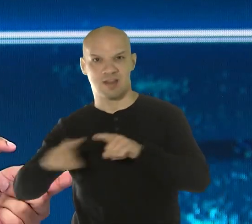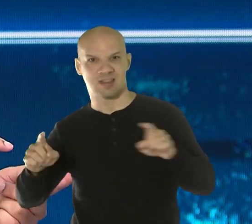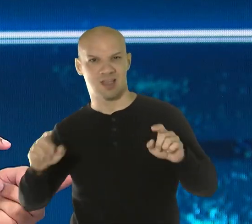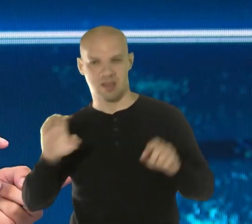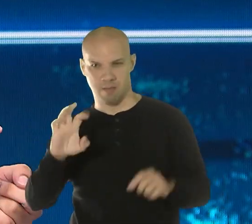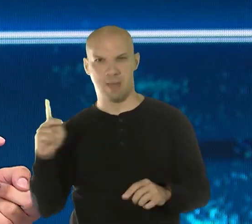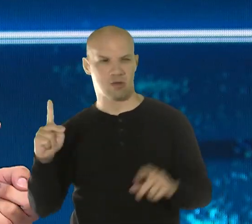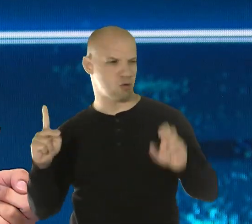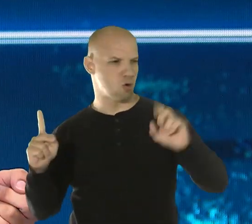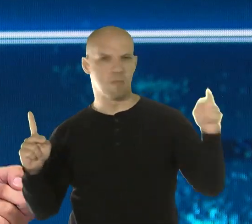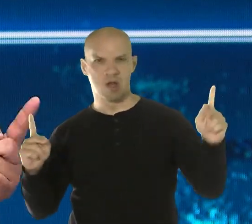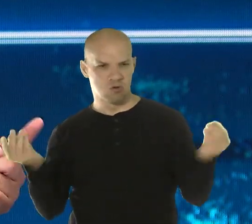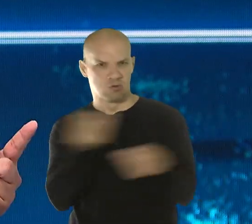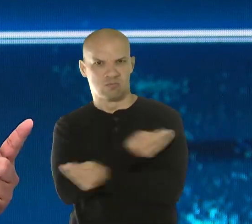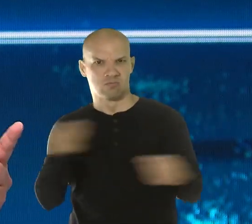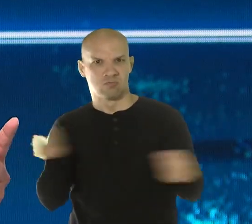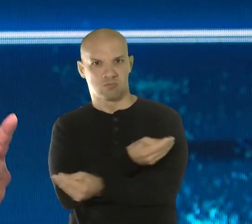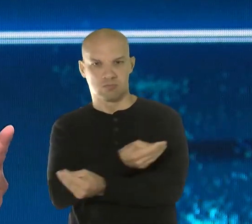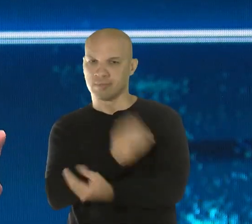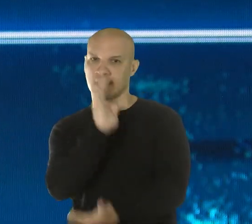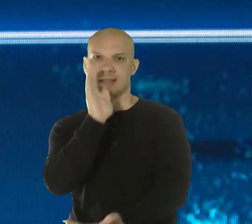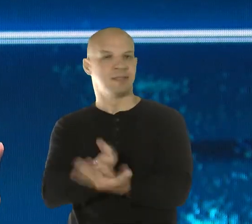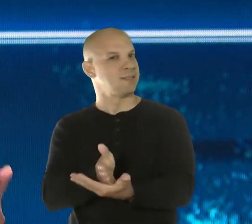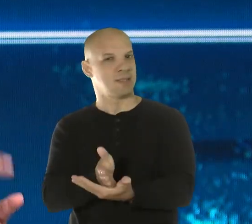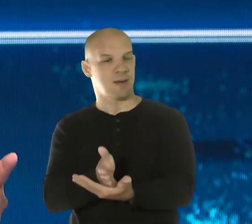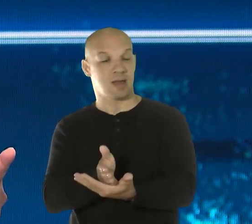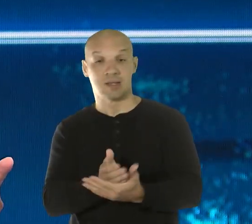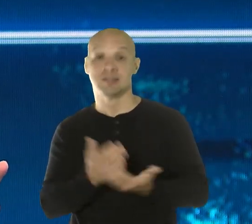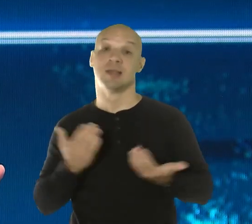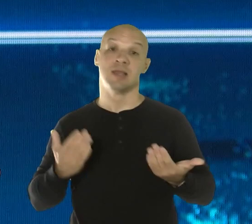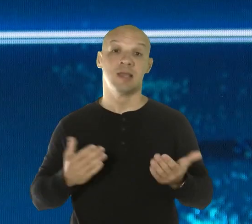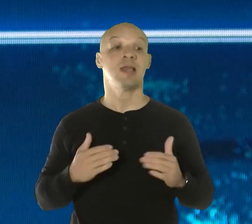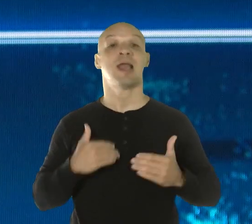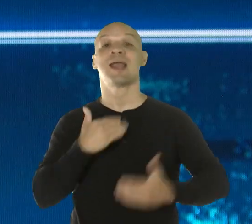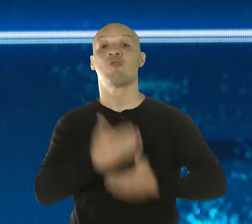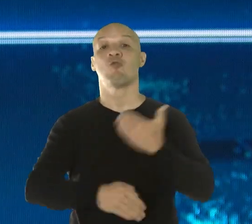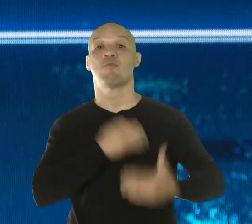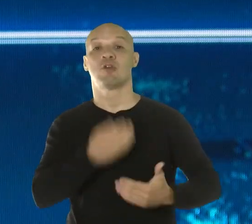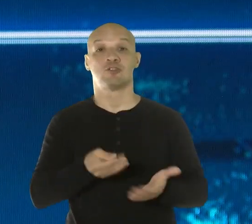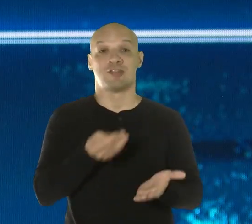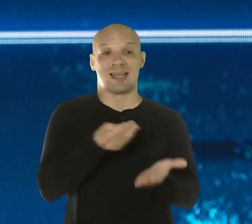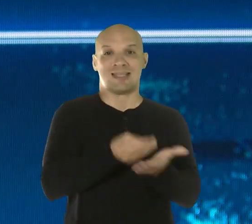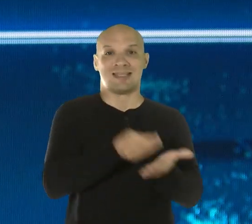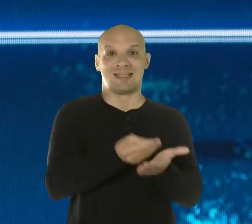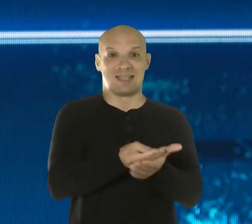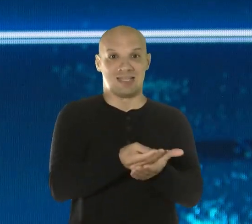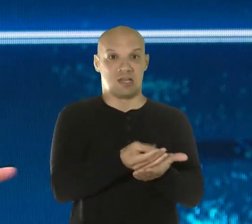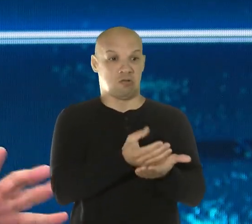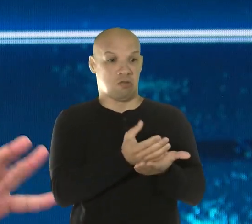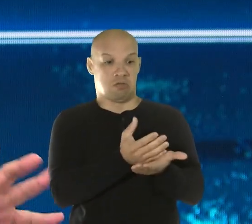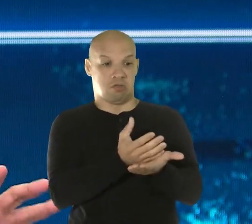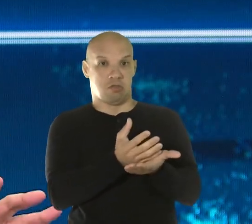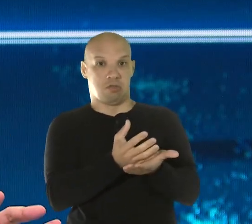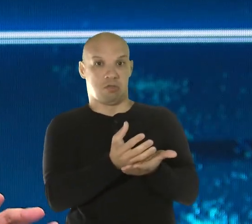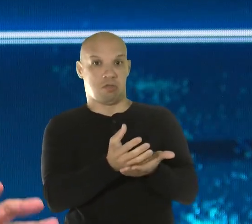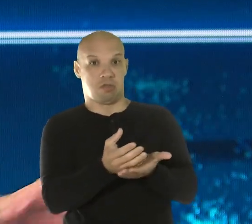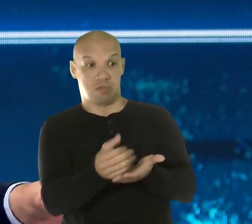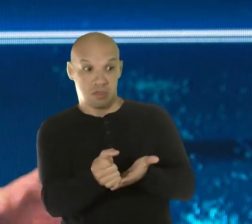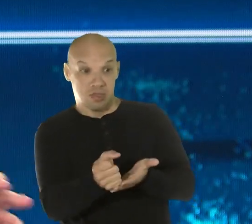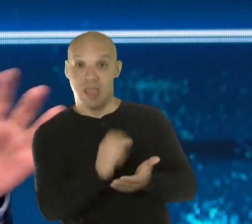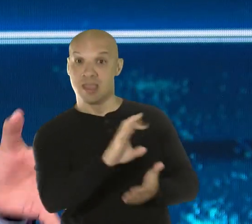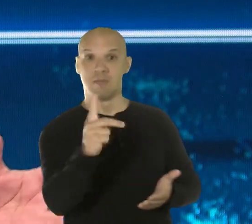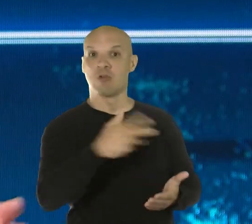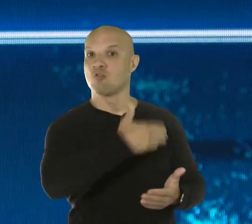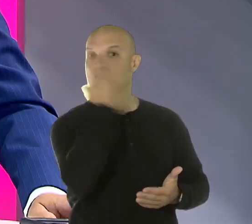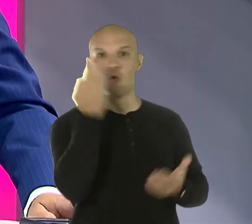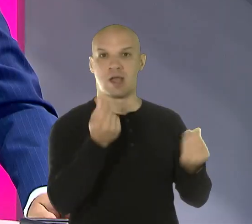puede detener o podríamos entrar en un proceso de descapitalización y falta de liquidez de la banca. Y eso sí podría ser bien grave en